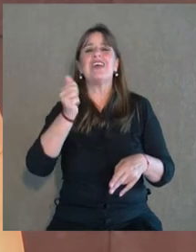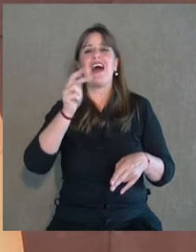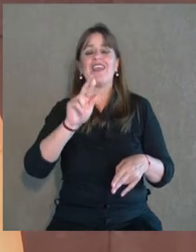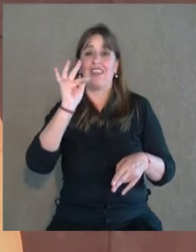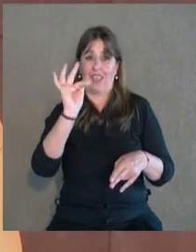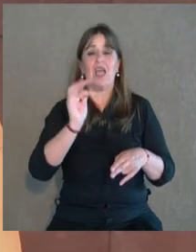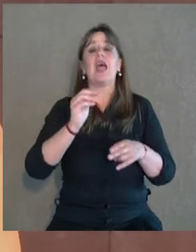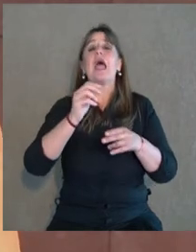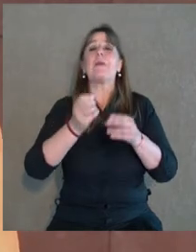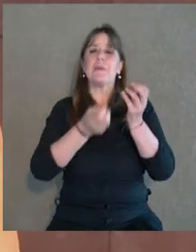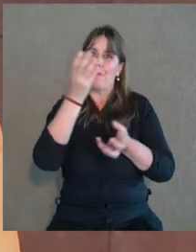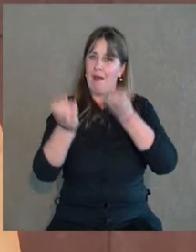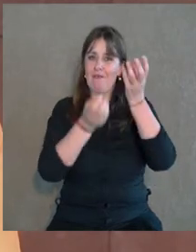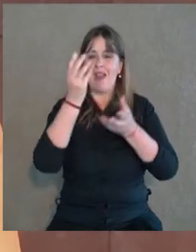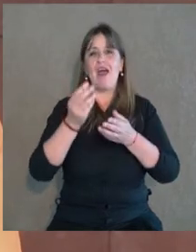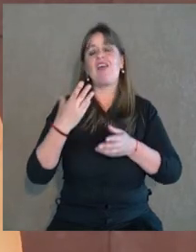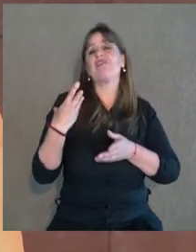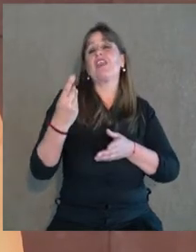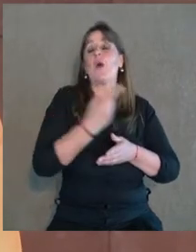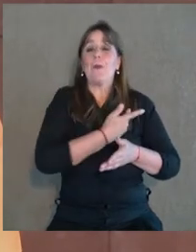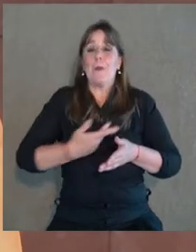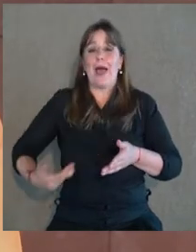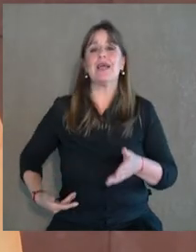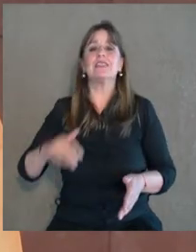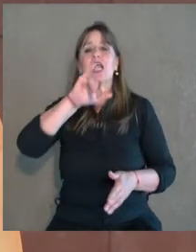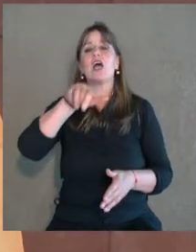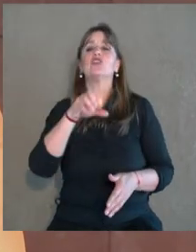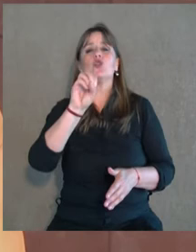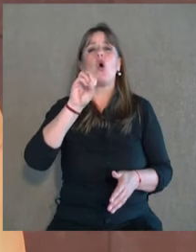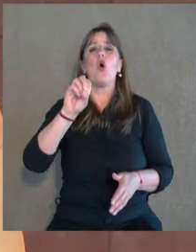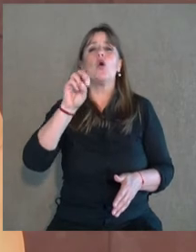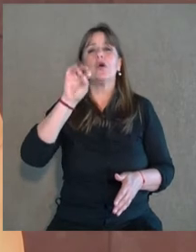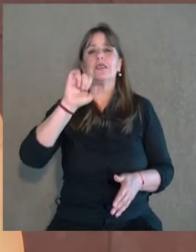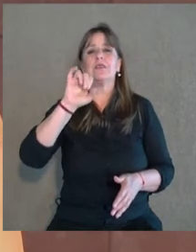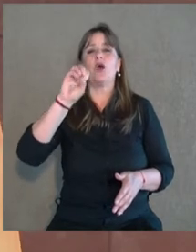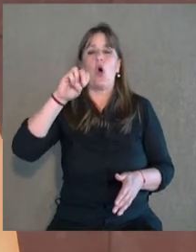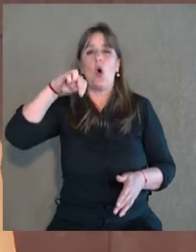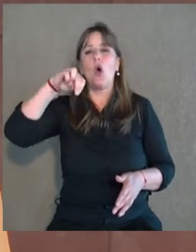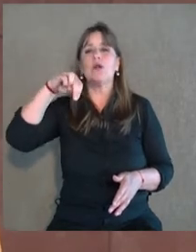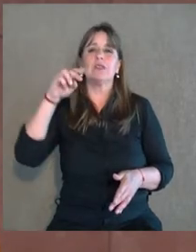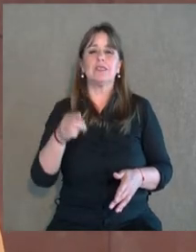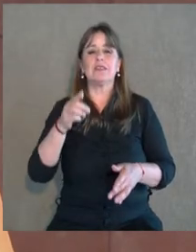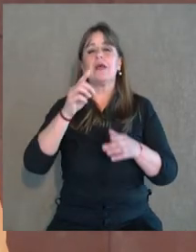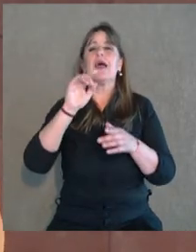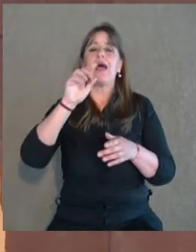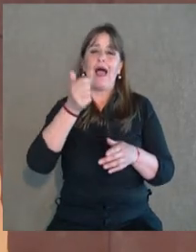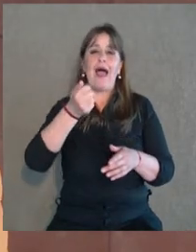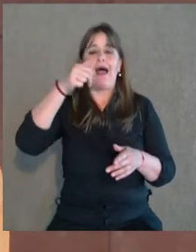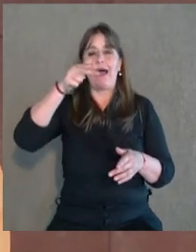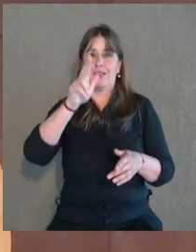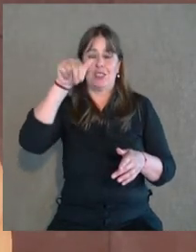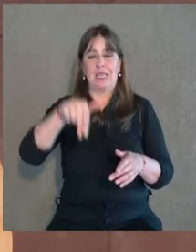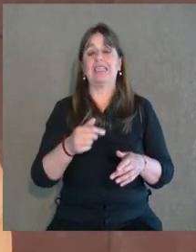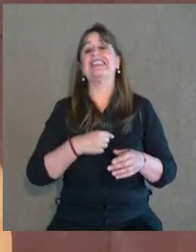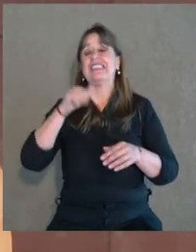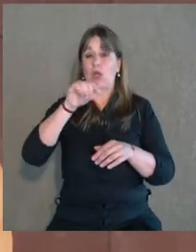dirigido por el maestro suyo en esta oportunidad se van a realizar la sinfonía número 40 de